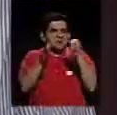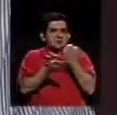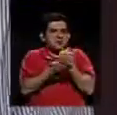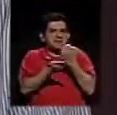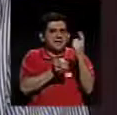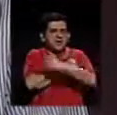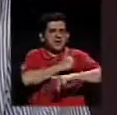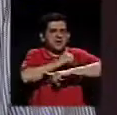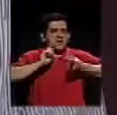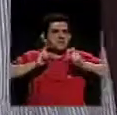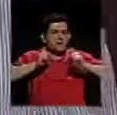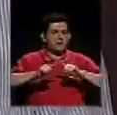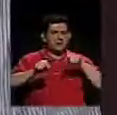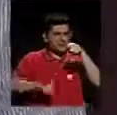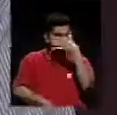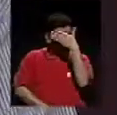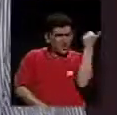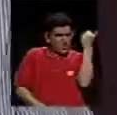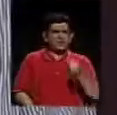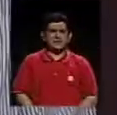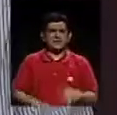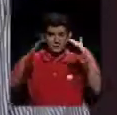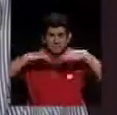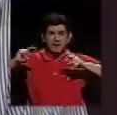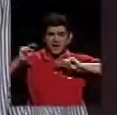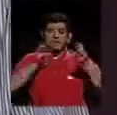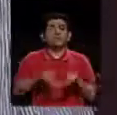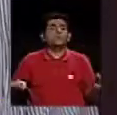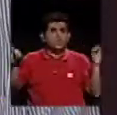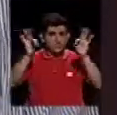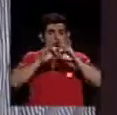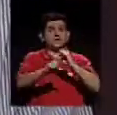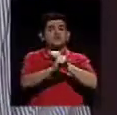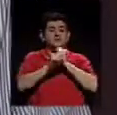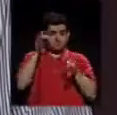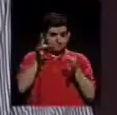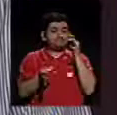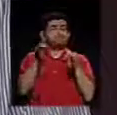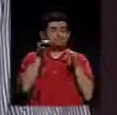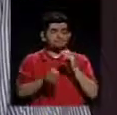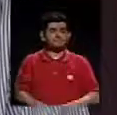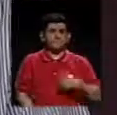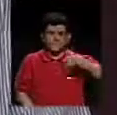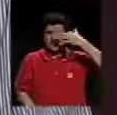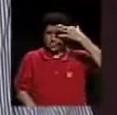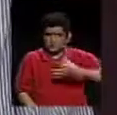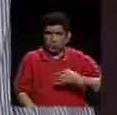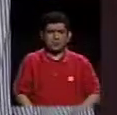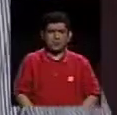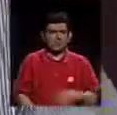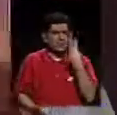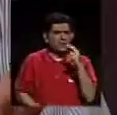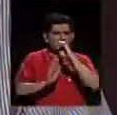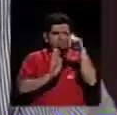económica para el país, pero está olvidando que también para el clima de negocios importa también la seguridad jurídica. Y creo que viendo a la